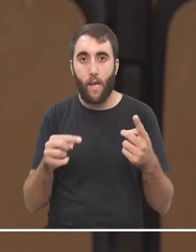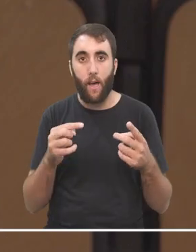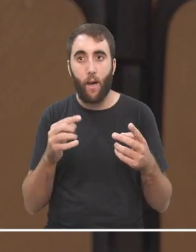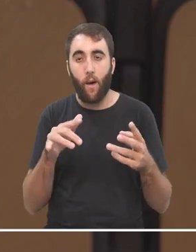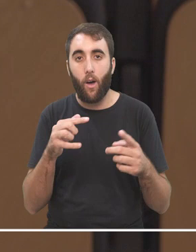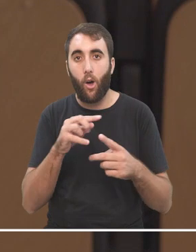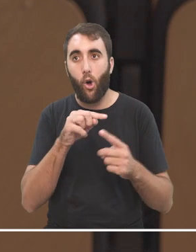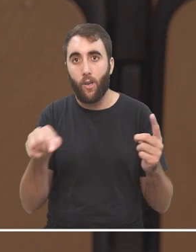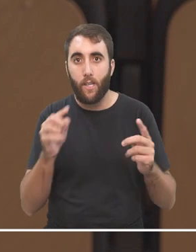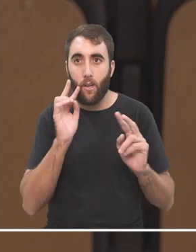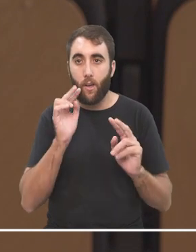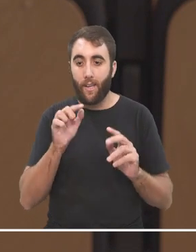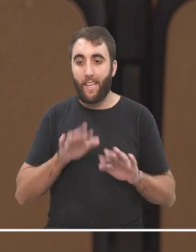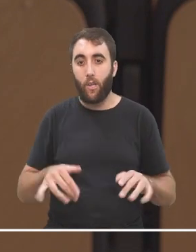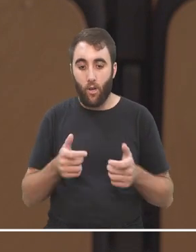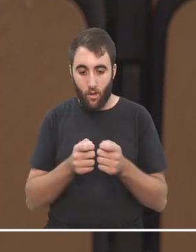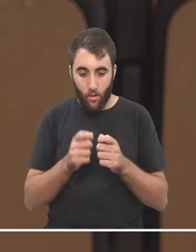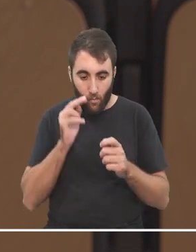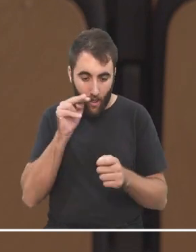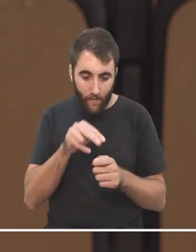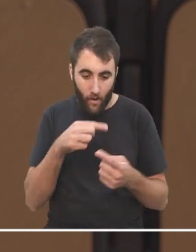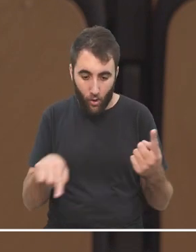posiblemente tóxicos porque